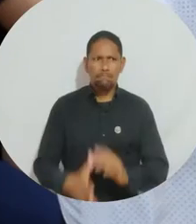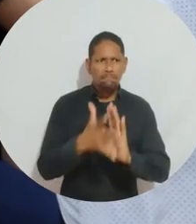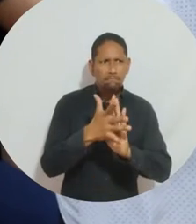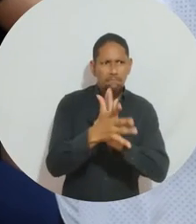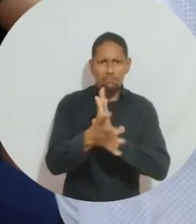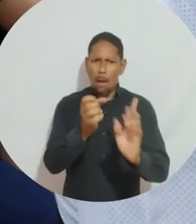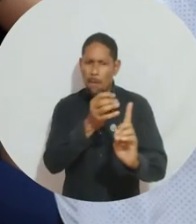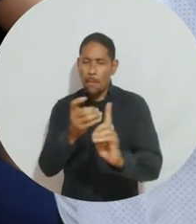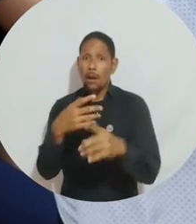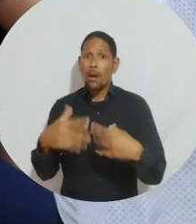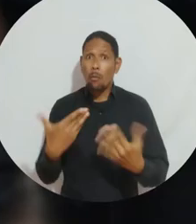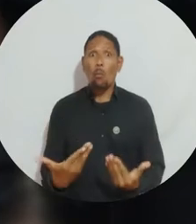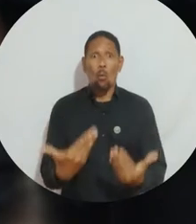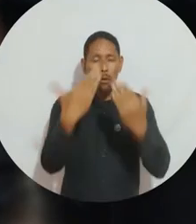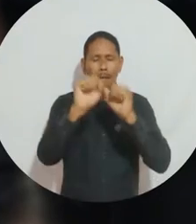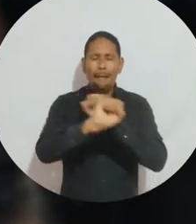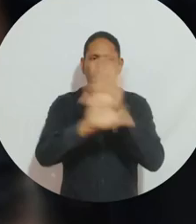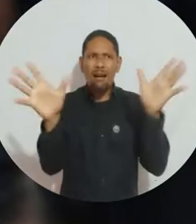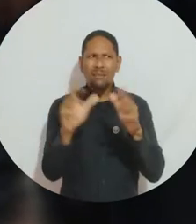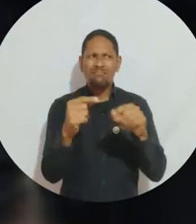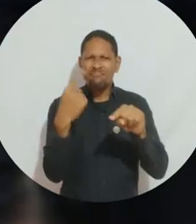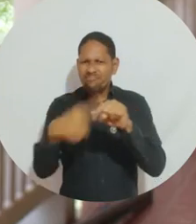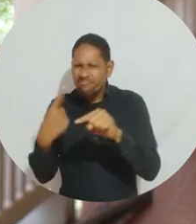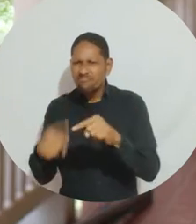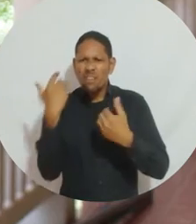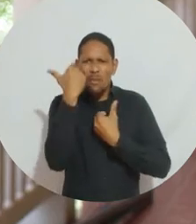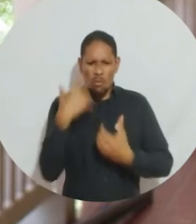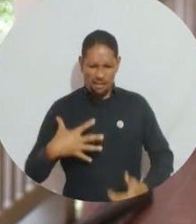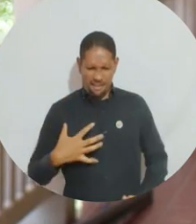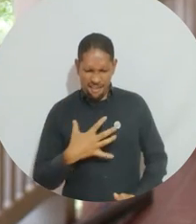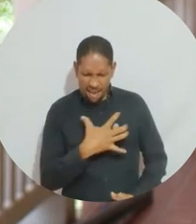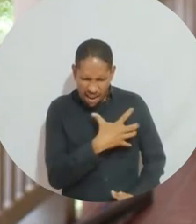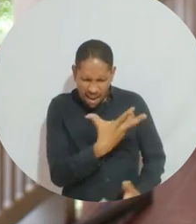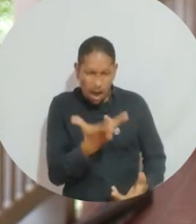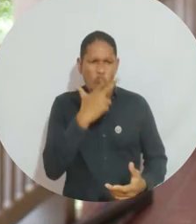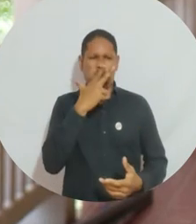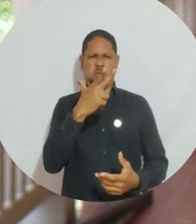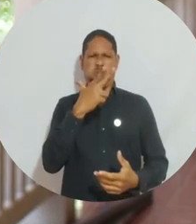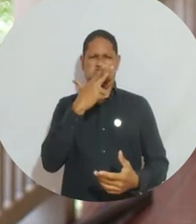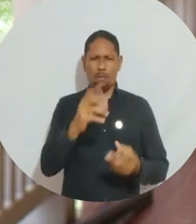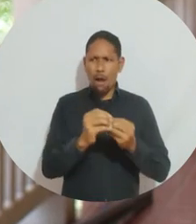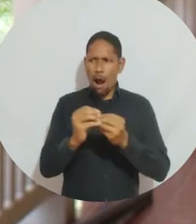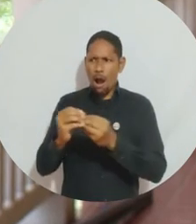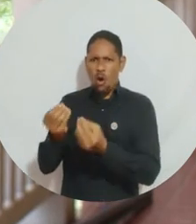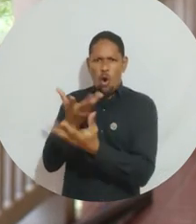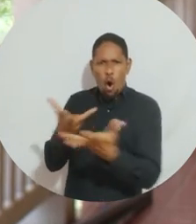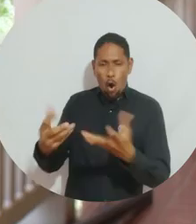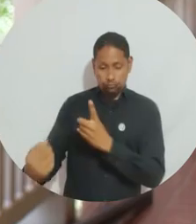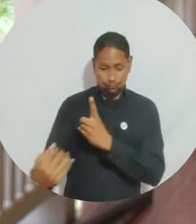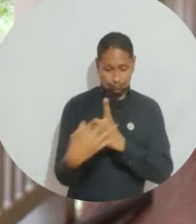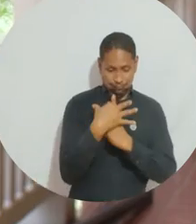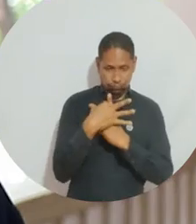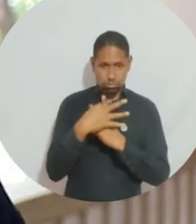La charla me pareció muy magnífica y clara. Cáncer de tabaco, las radiaciones también puede